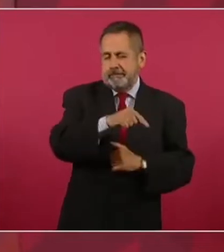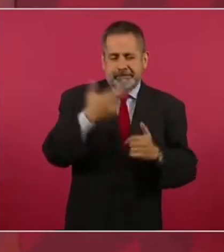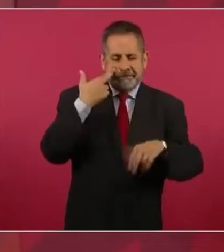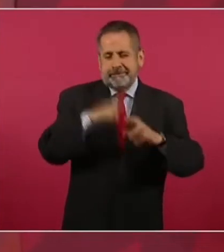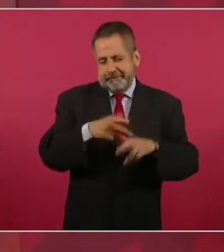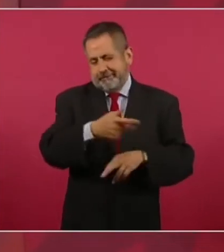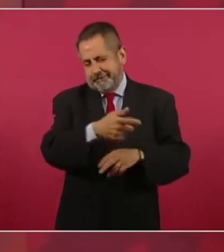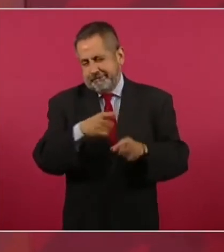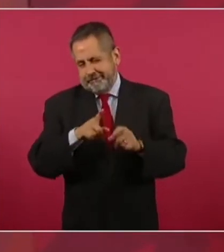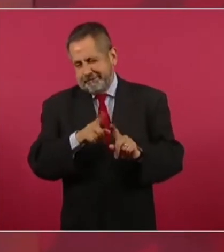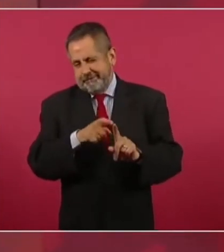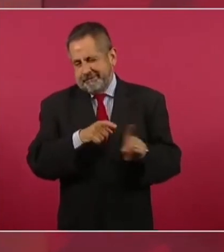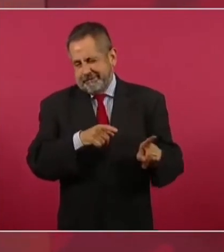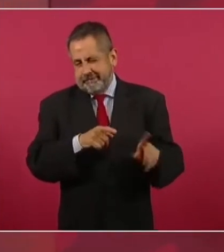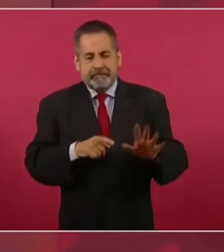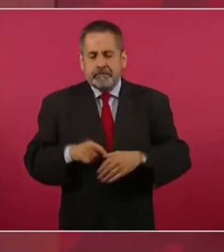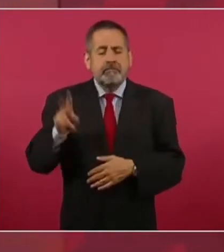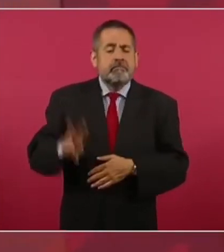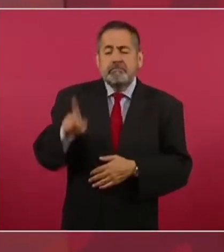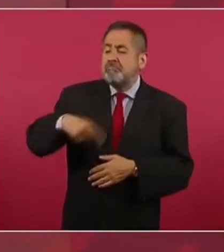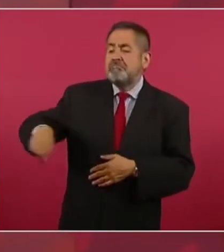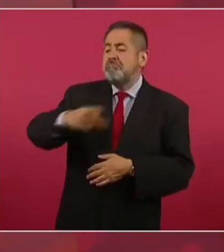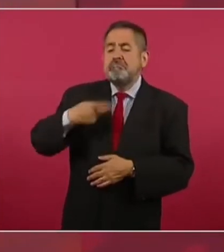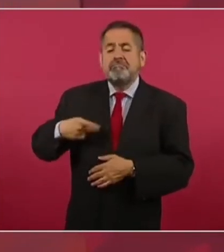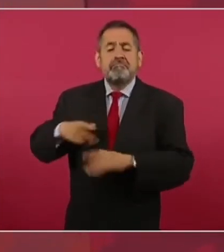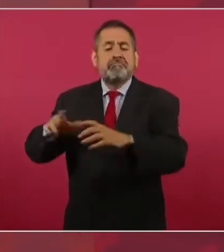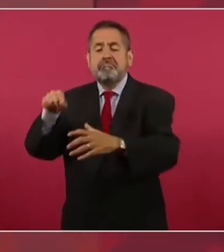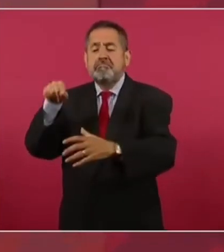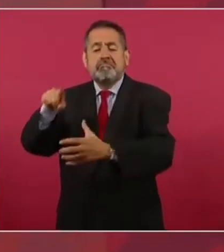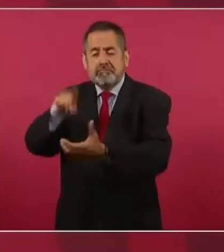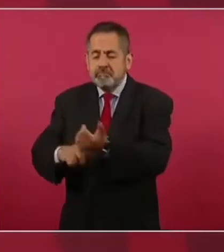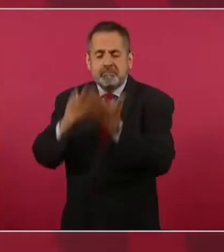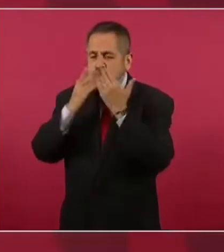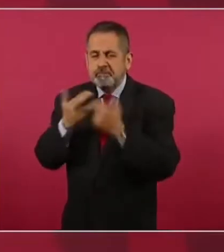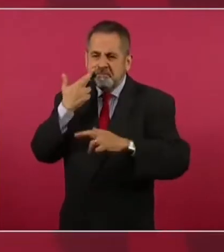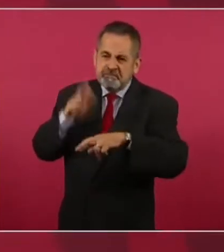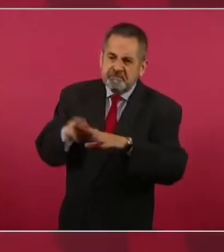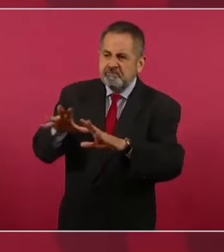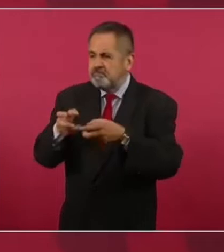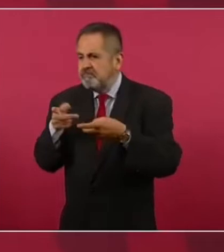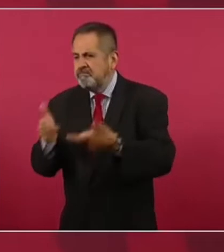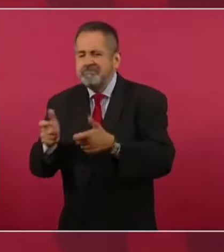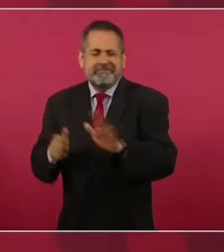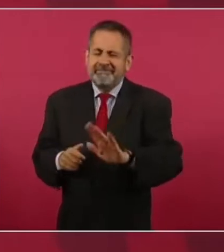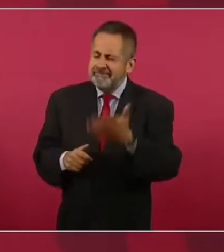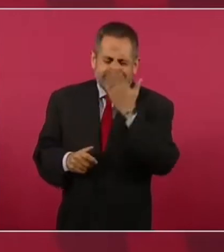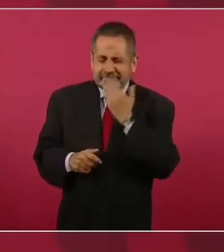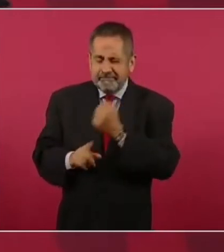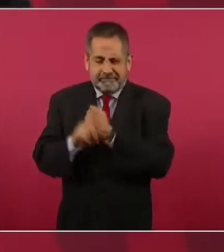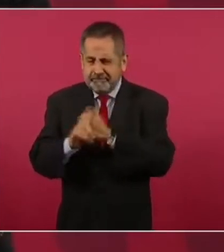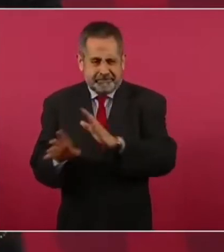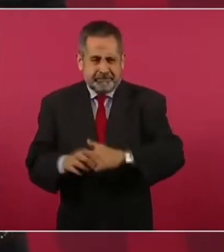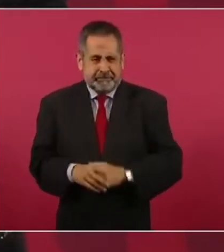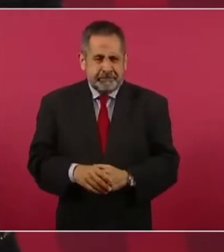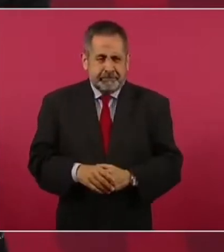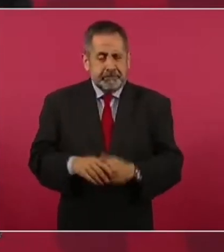Pero no son ladrones, no hay problema. Y lo otro,